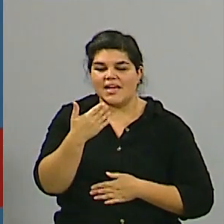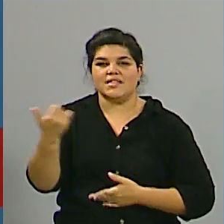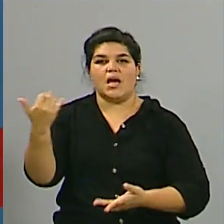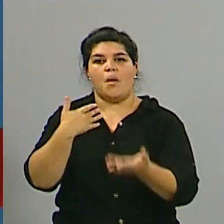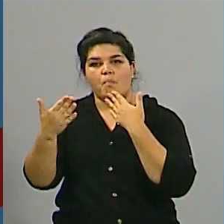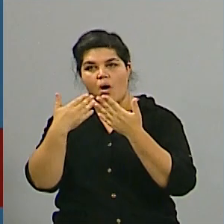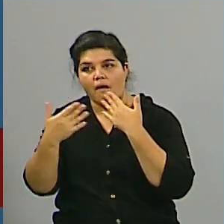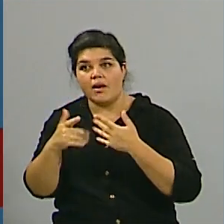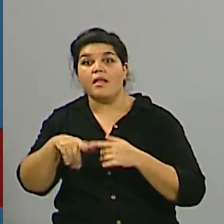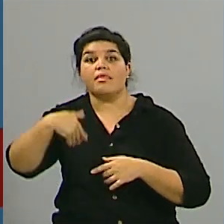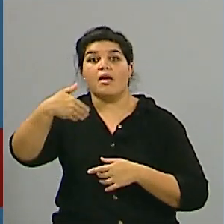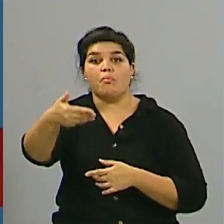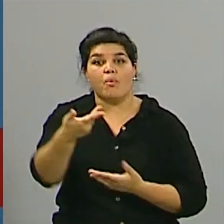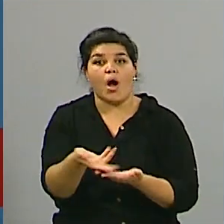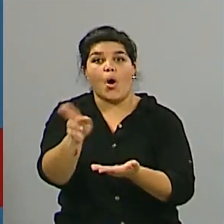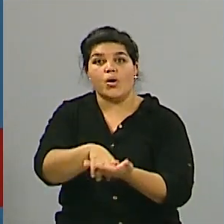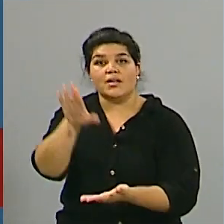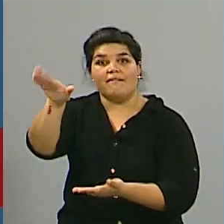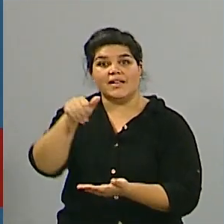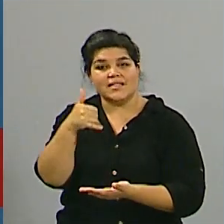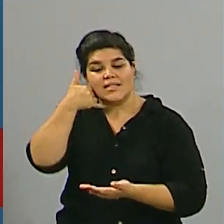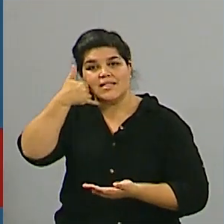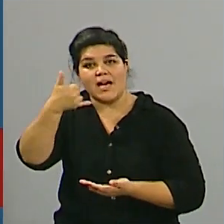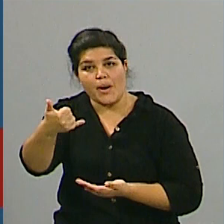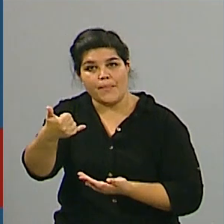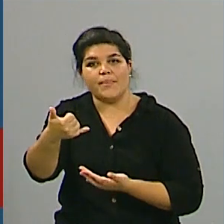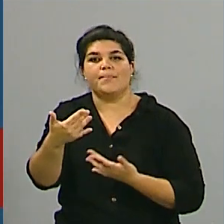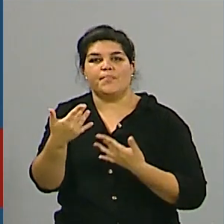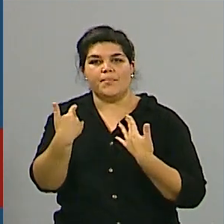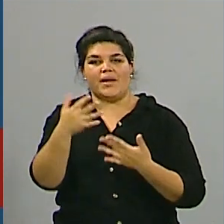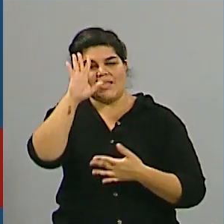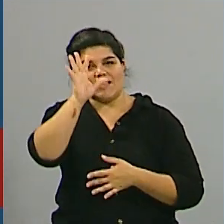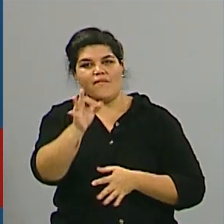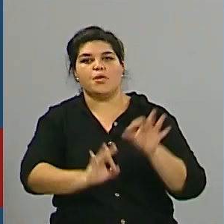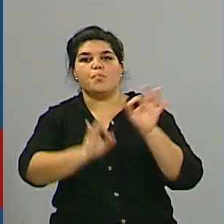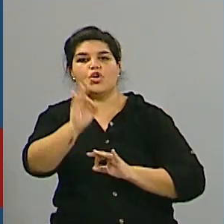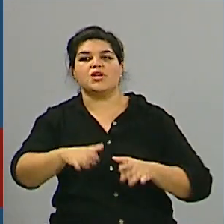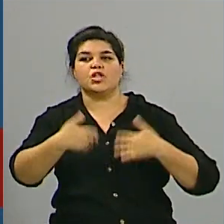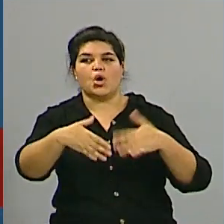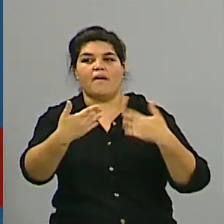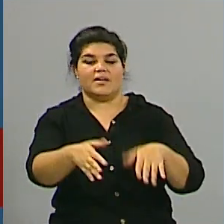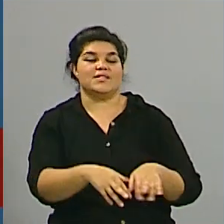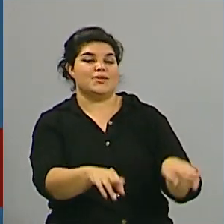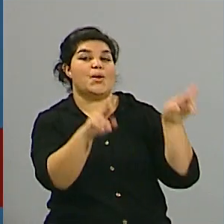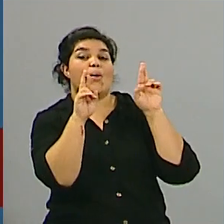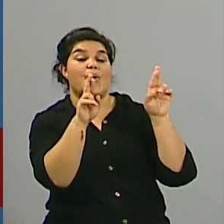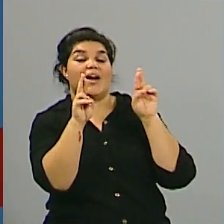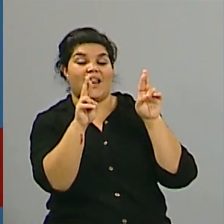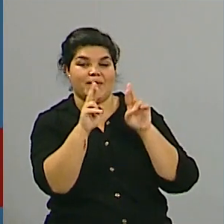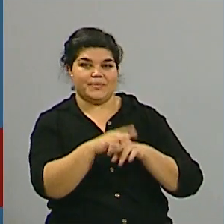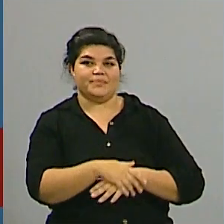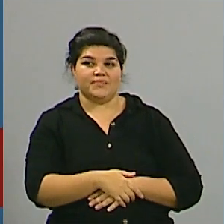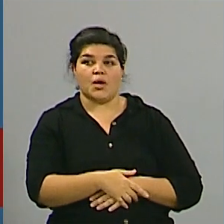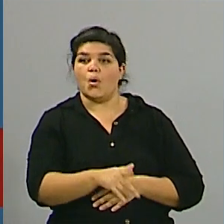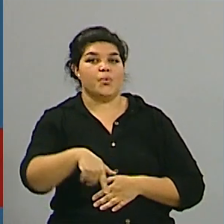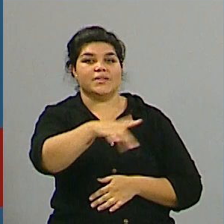vamos a volver a convocar para ver cómo va avanzando este lindo proyecto. Así es que muchas gracias. Ojalá porque significa, si me llaman de